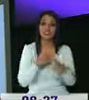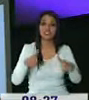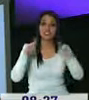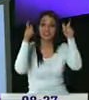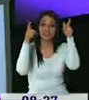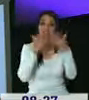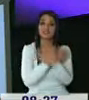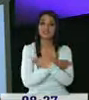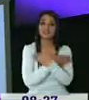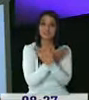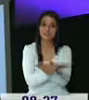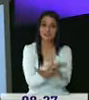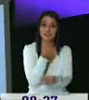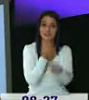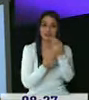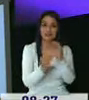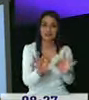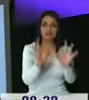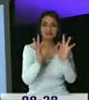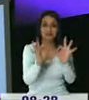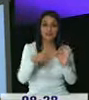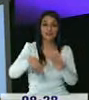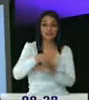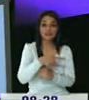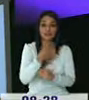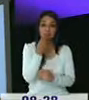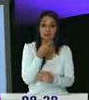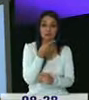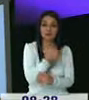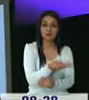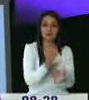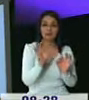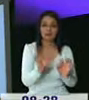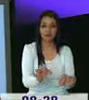que hacer comida espectacular para que nosotros, los comensales, pues junto